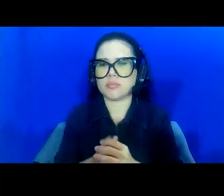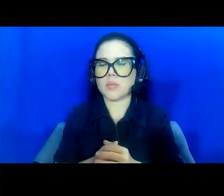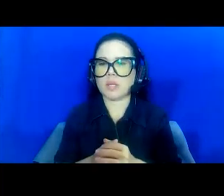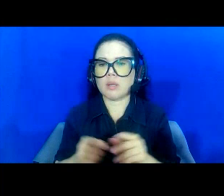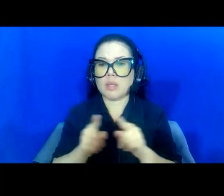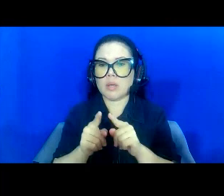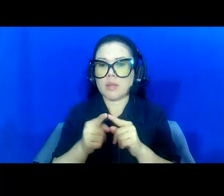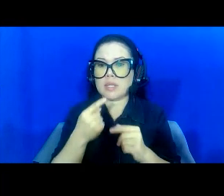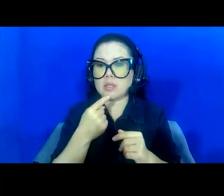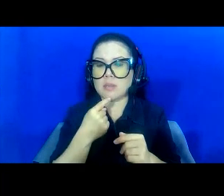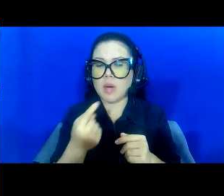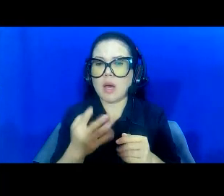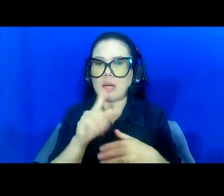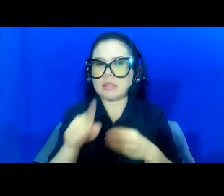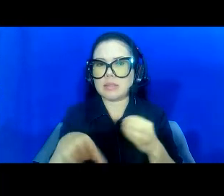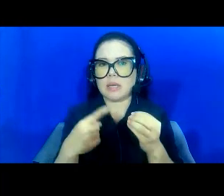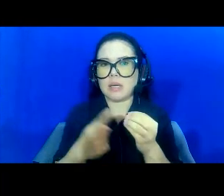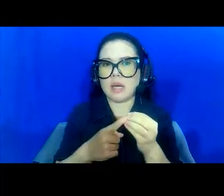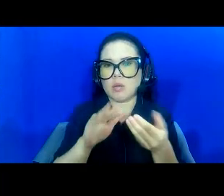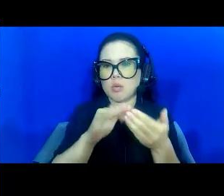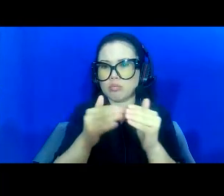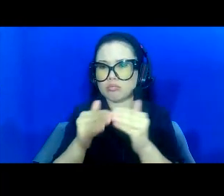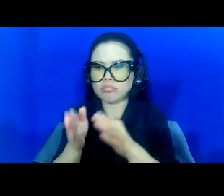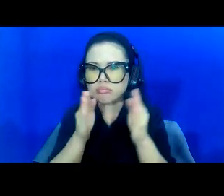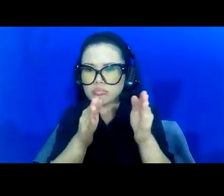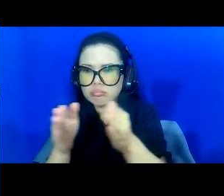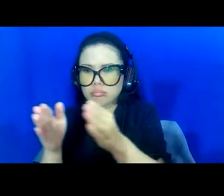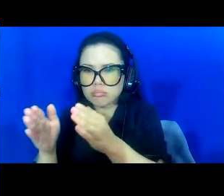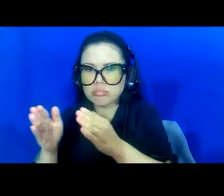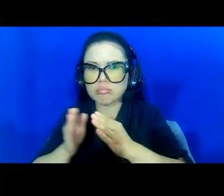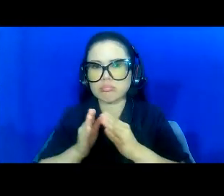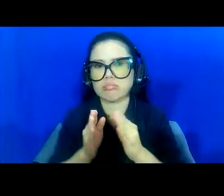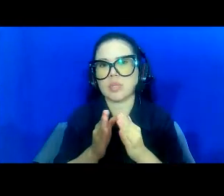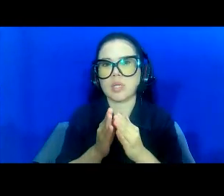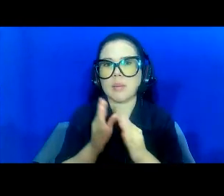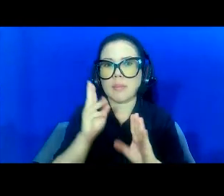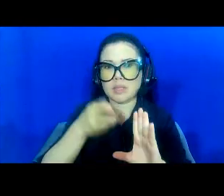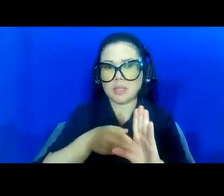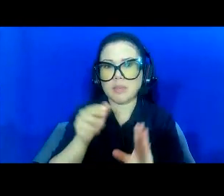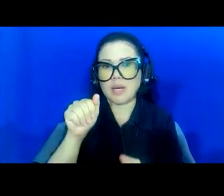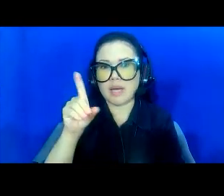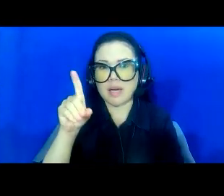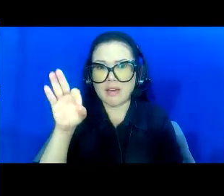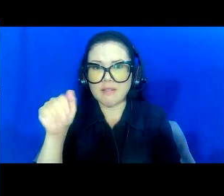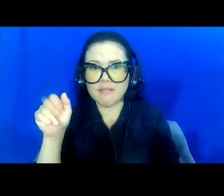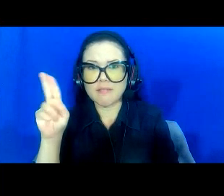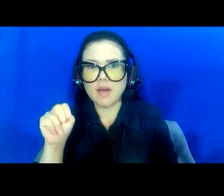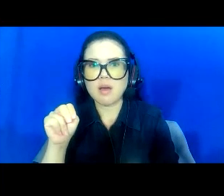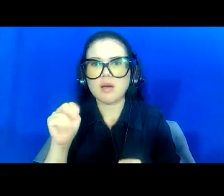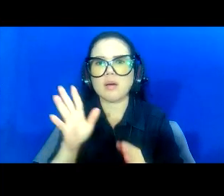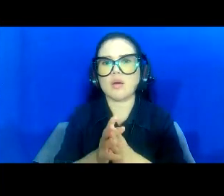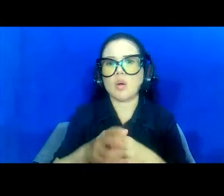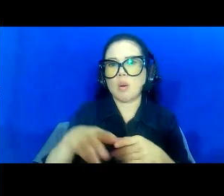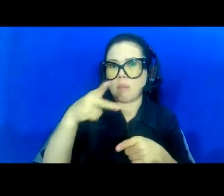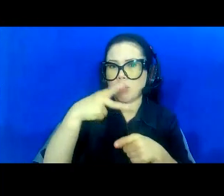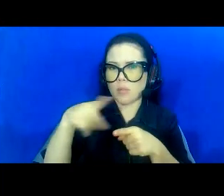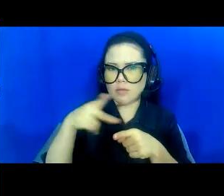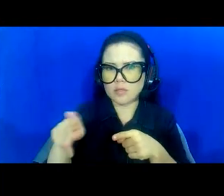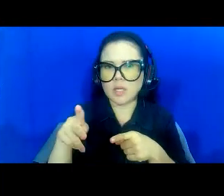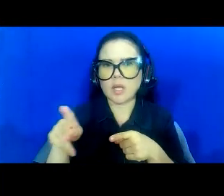poblaciones atendidas para este componente de educación y prevención, que eran participantes de ACON, administración de familia y niños, profesionales